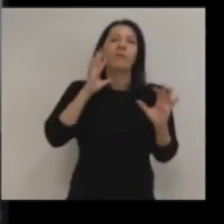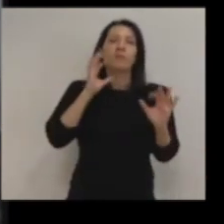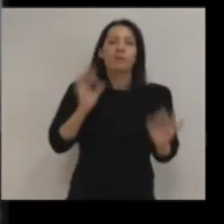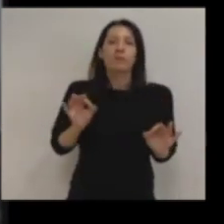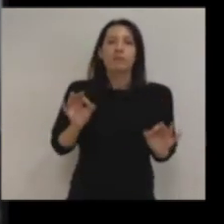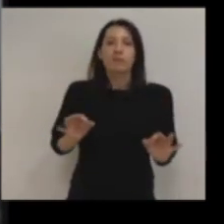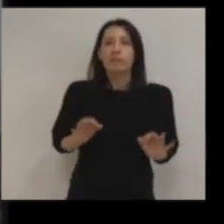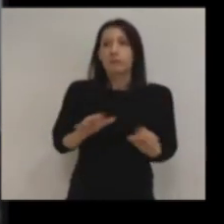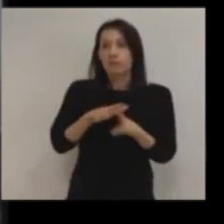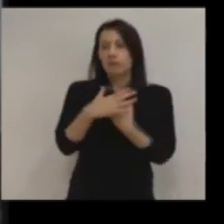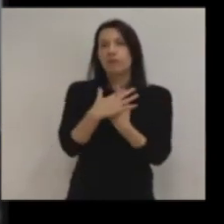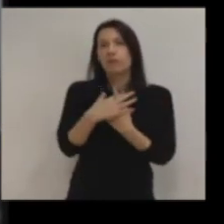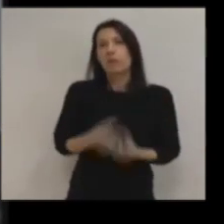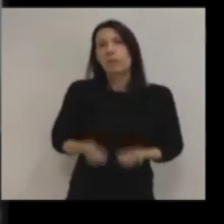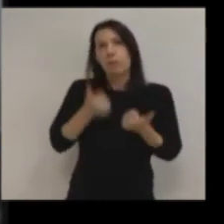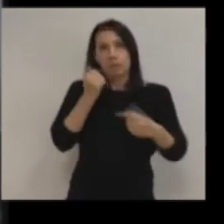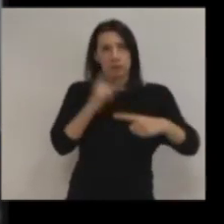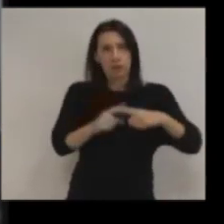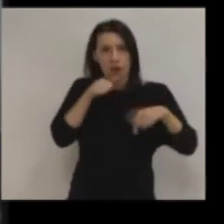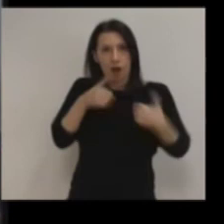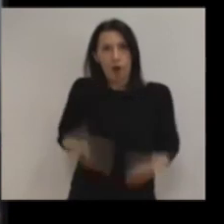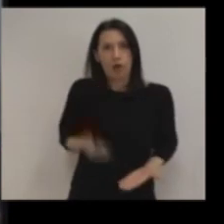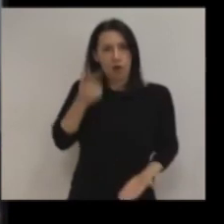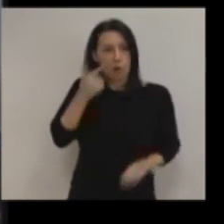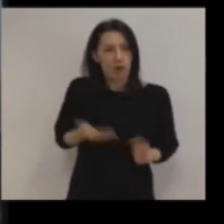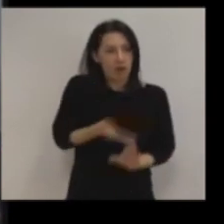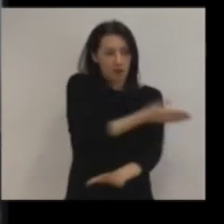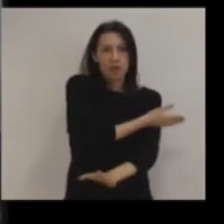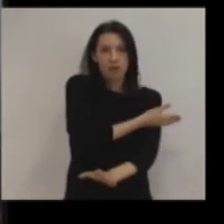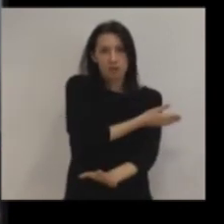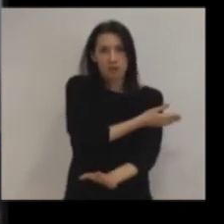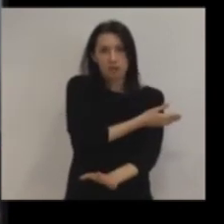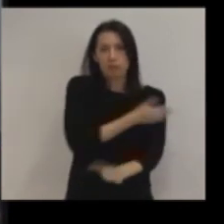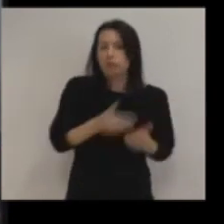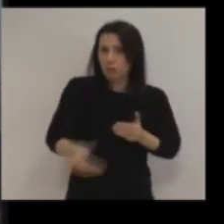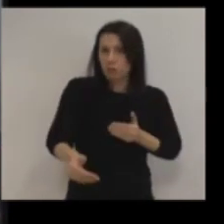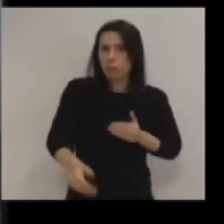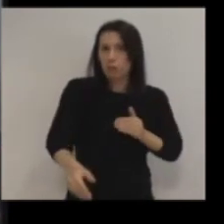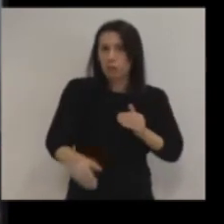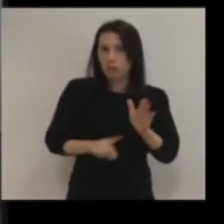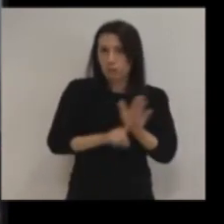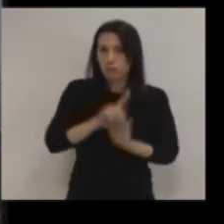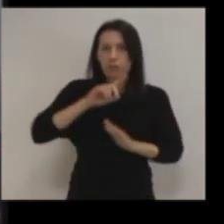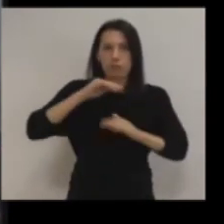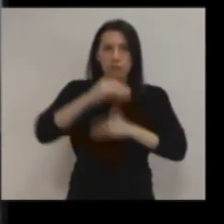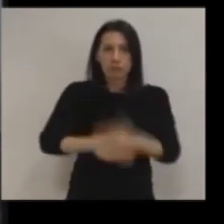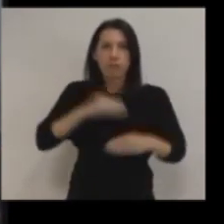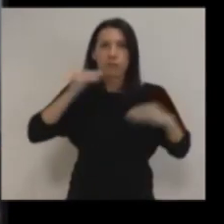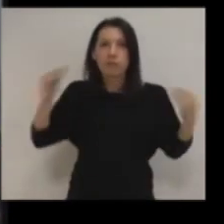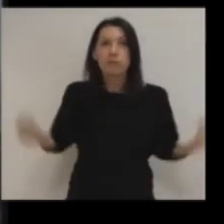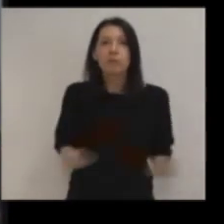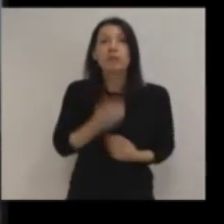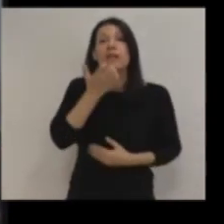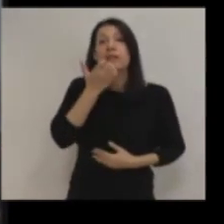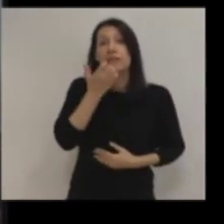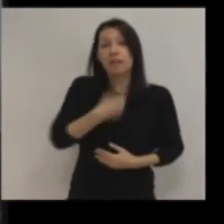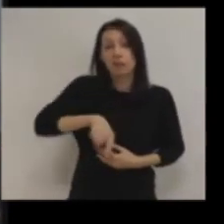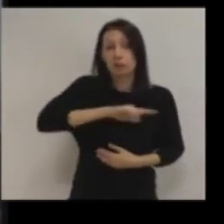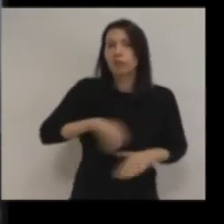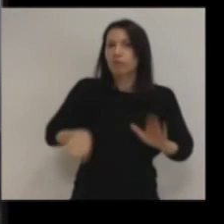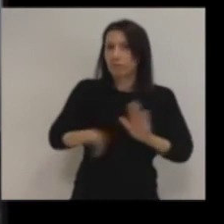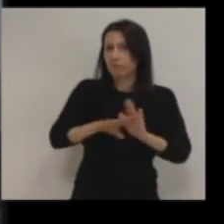supuesto, la situación es mucho más positiva hoy en día, y lo será más, pero desde luego lo será más si seguimos en la